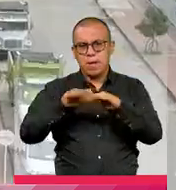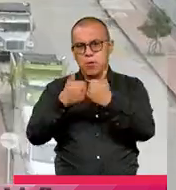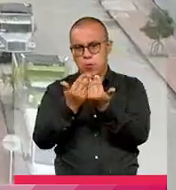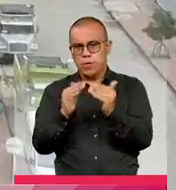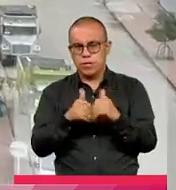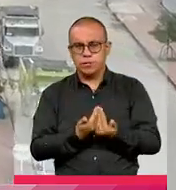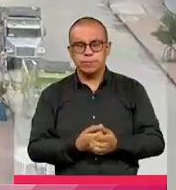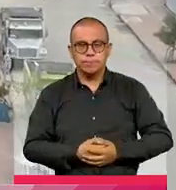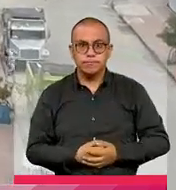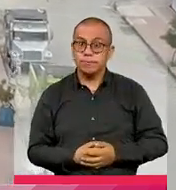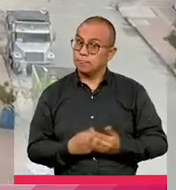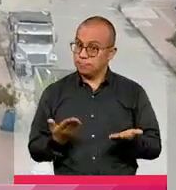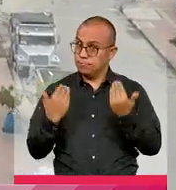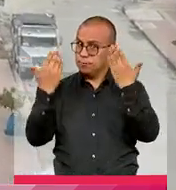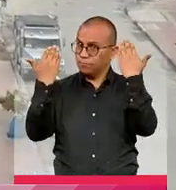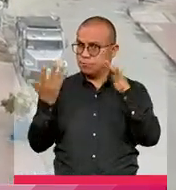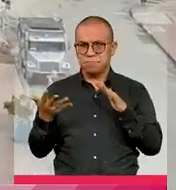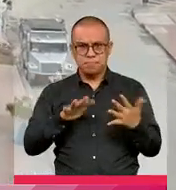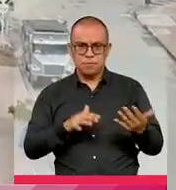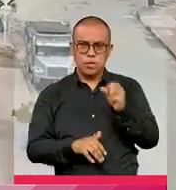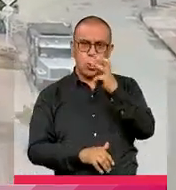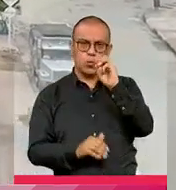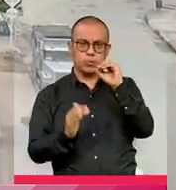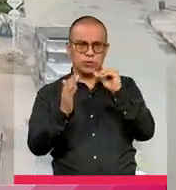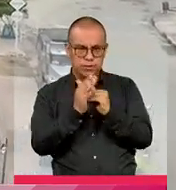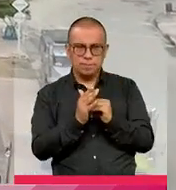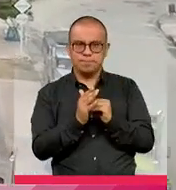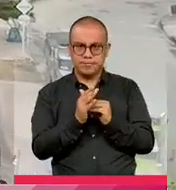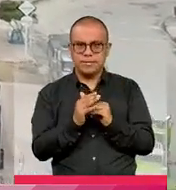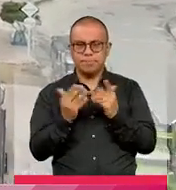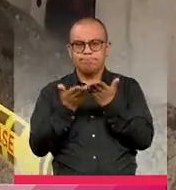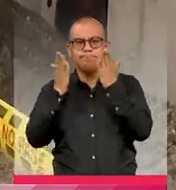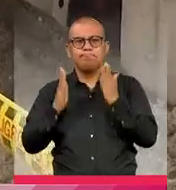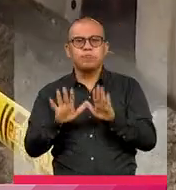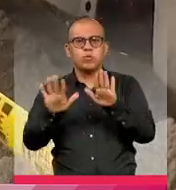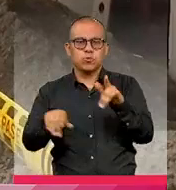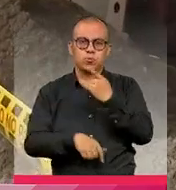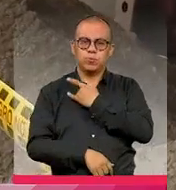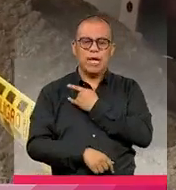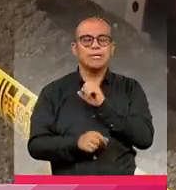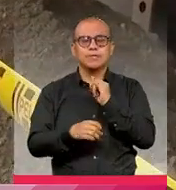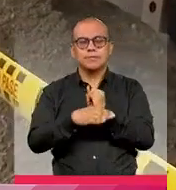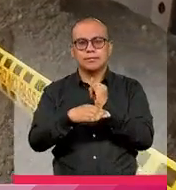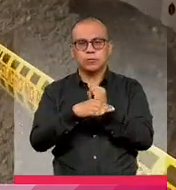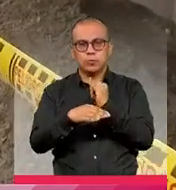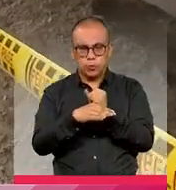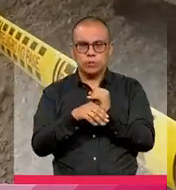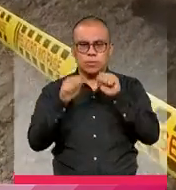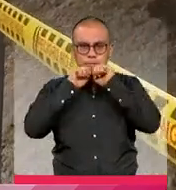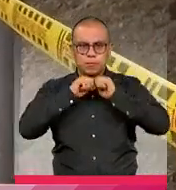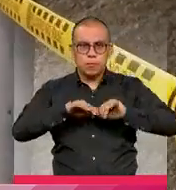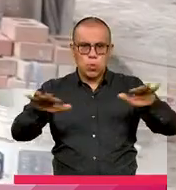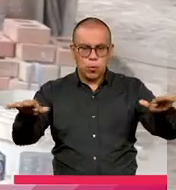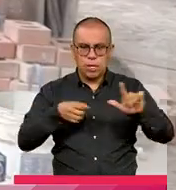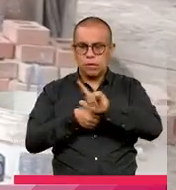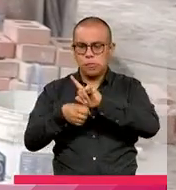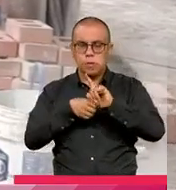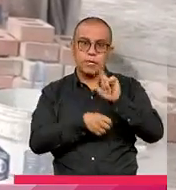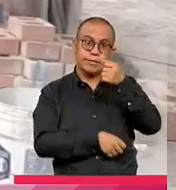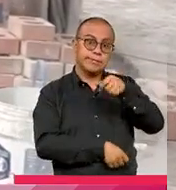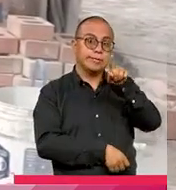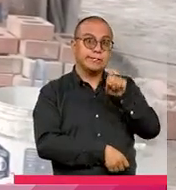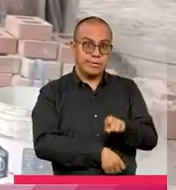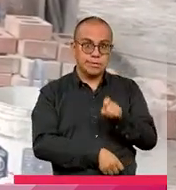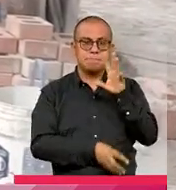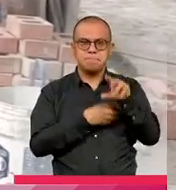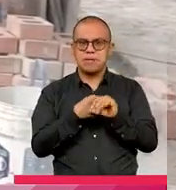estas obras beneficiarán a cerca de 80 mil estudiantes de las instituciones públicas en alrededor de 16 localidades y vamos